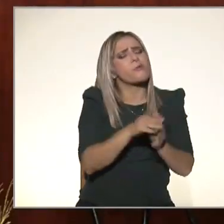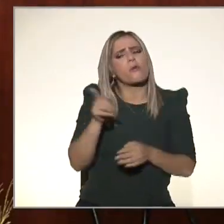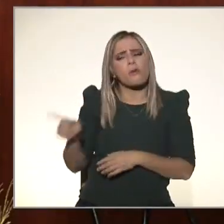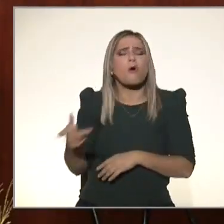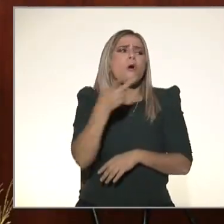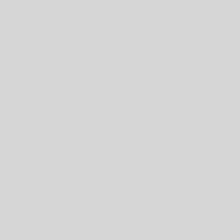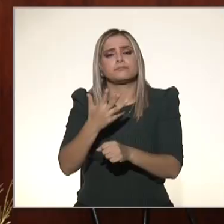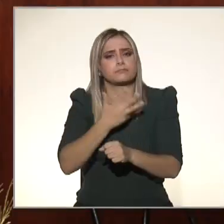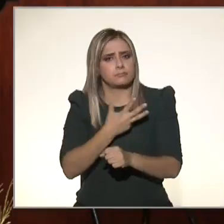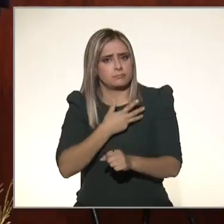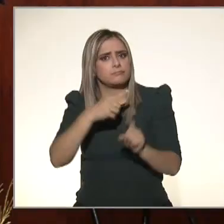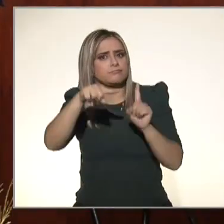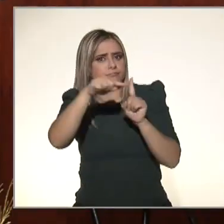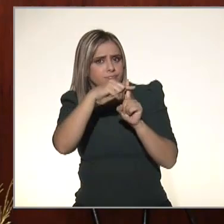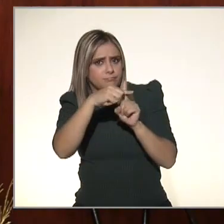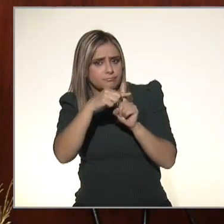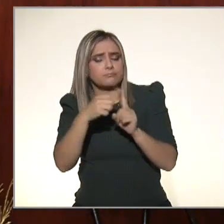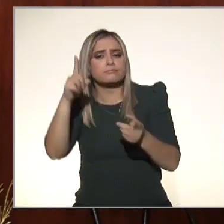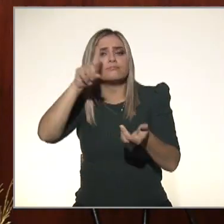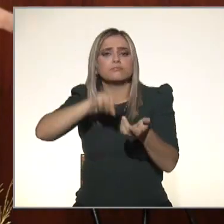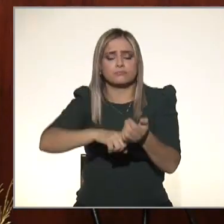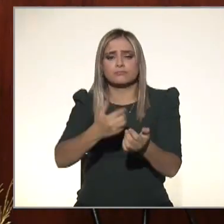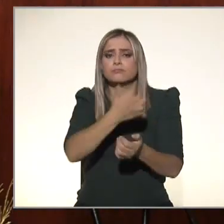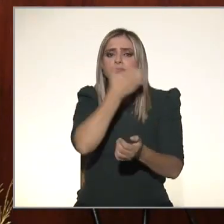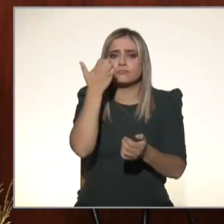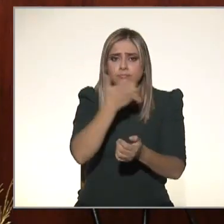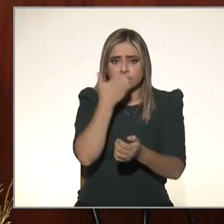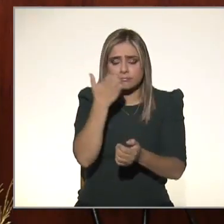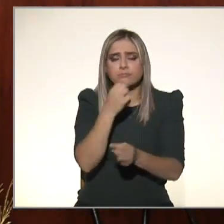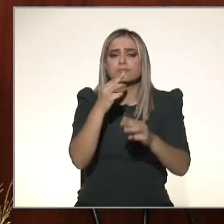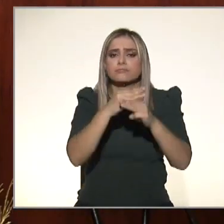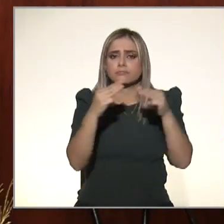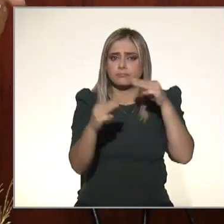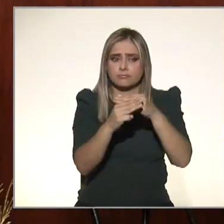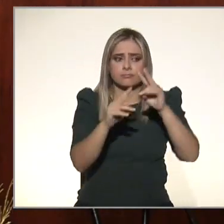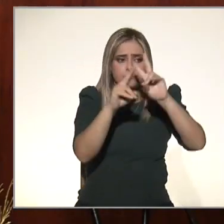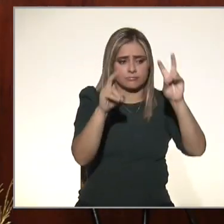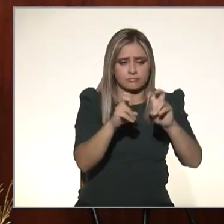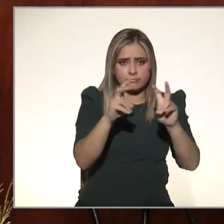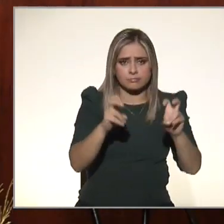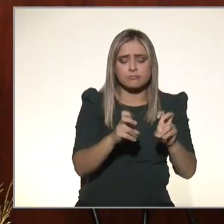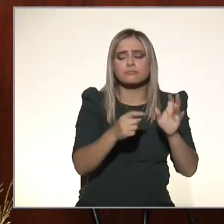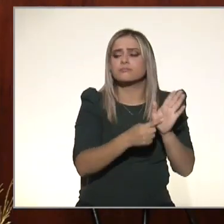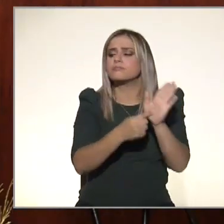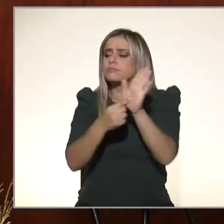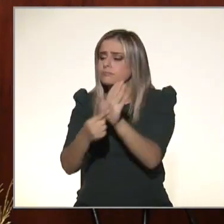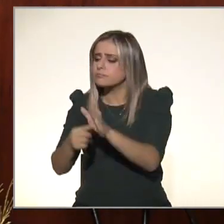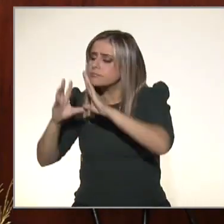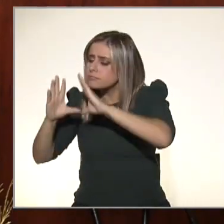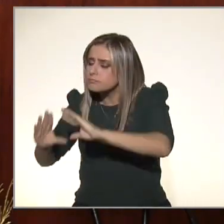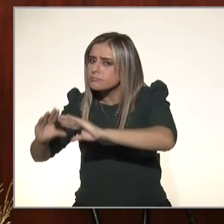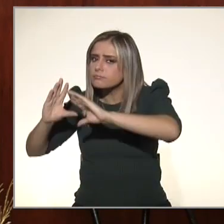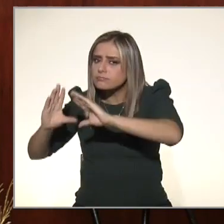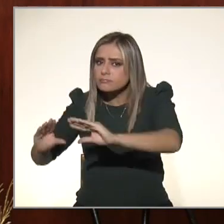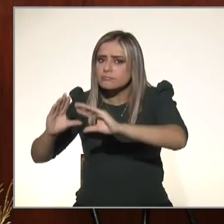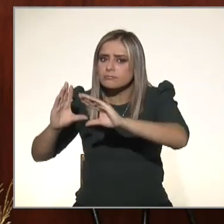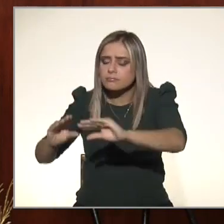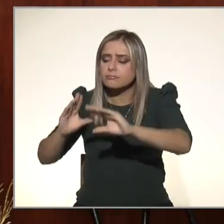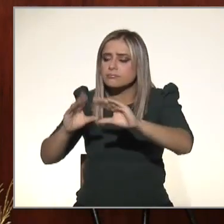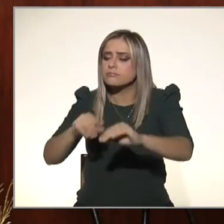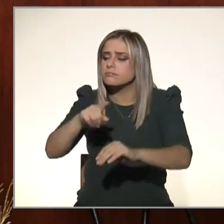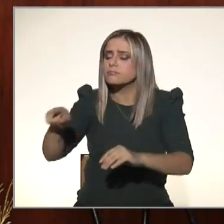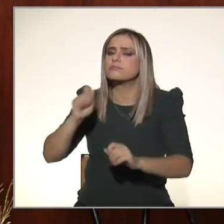hombre a revisión. En las escuelas ya introducen materias que van mucho más encaminadas al estudio de